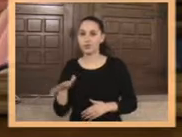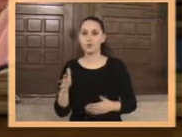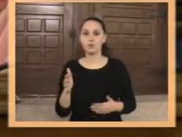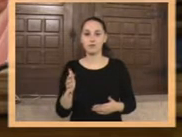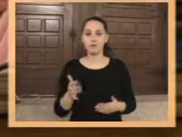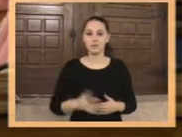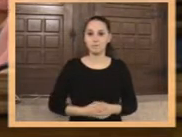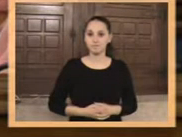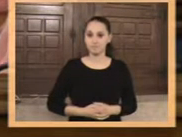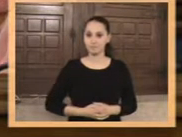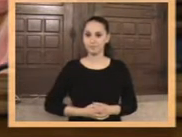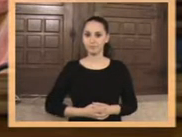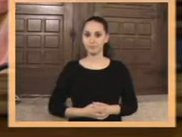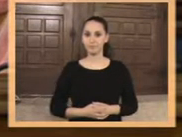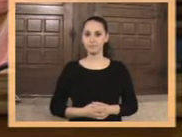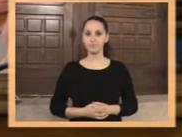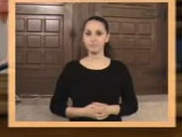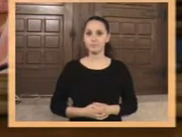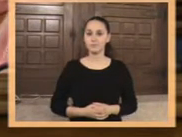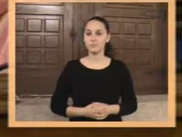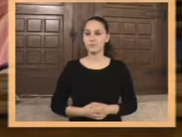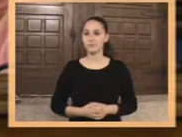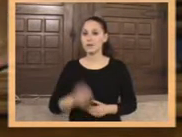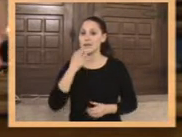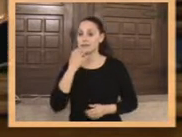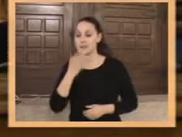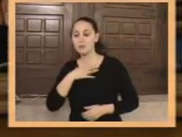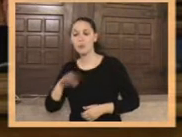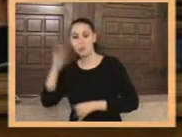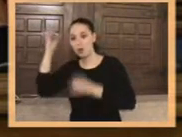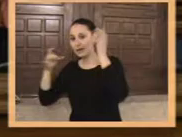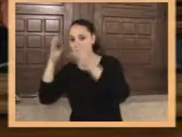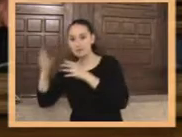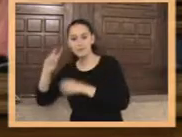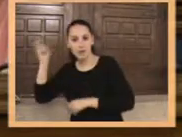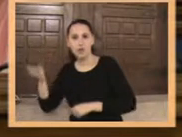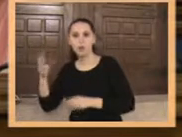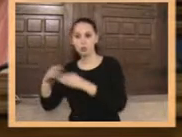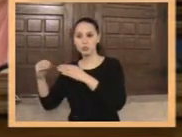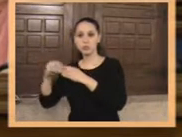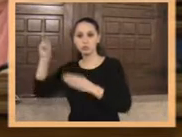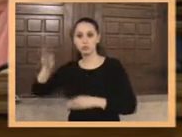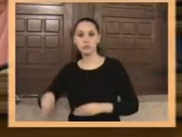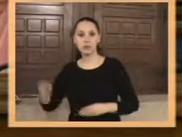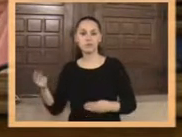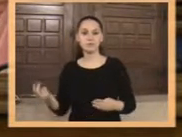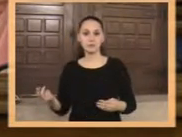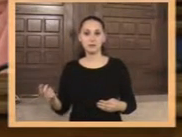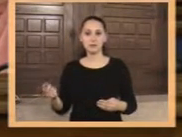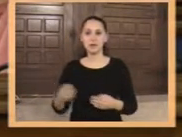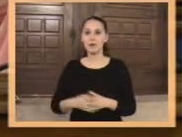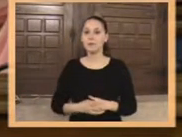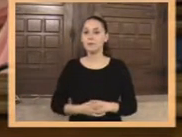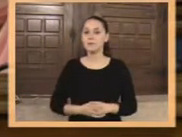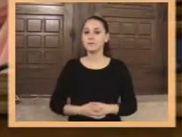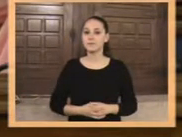puede dedicar una parte a Archivo Municipal y a otras actividades para que tampoco luego no, si señor alcalde, que tenga usted más maniobra a la hora de